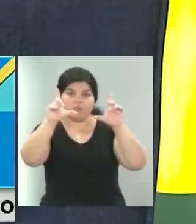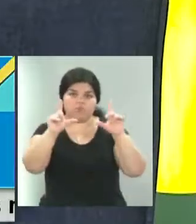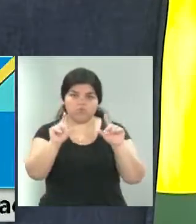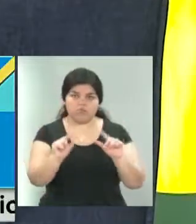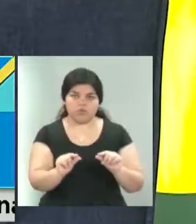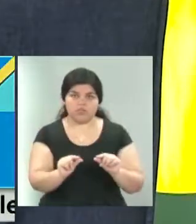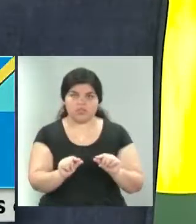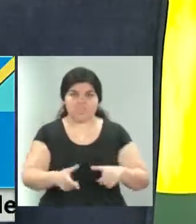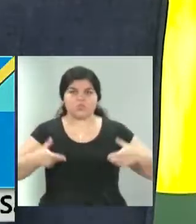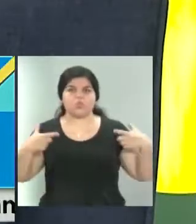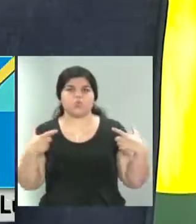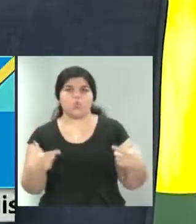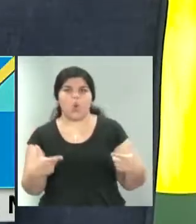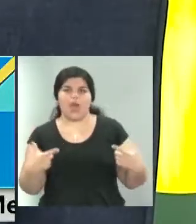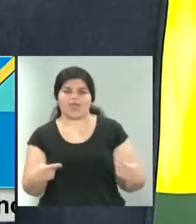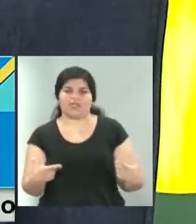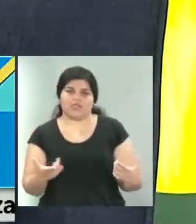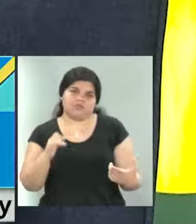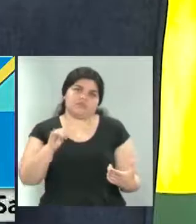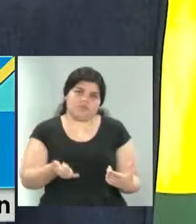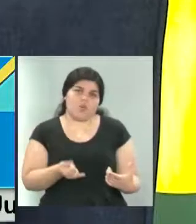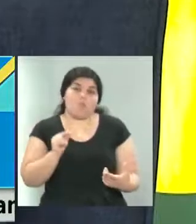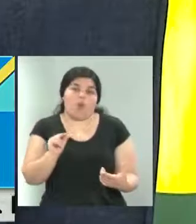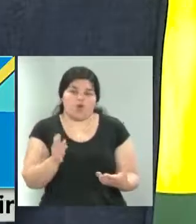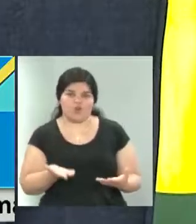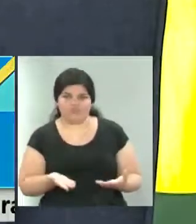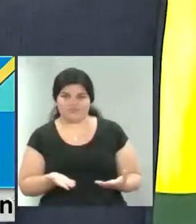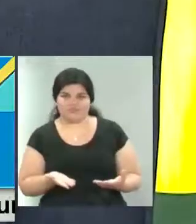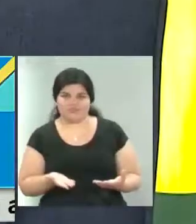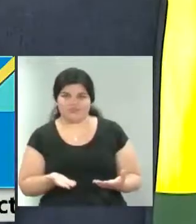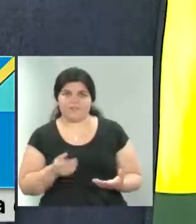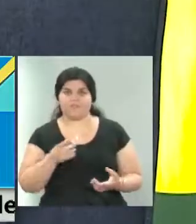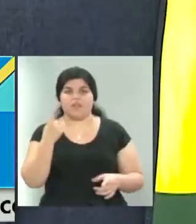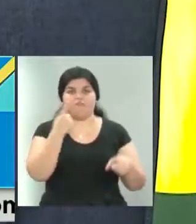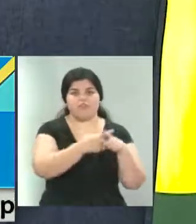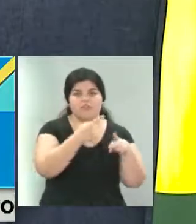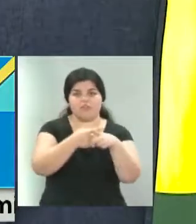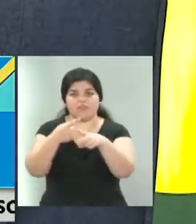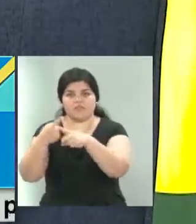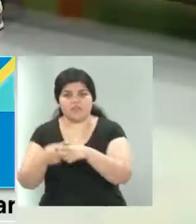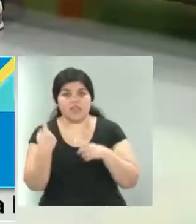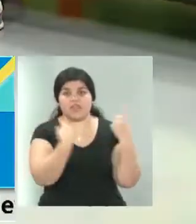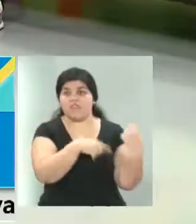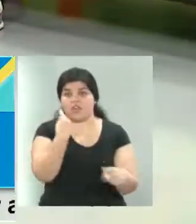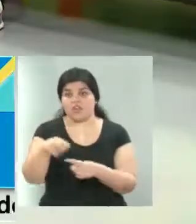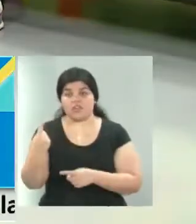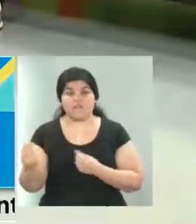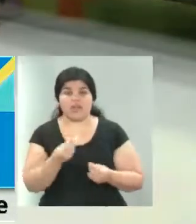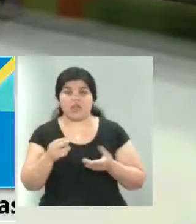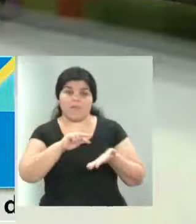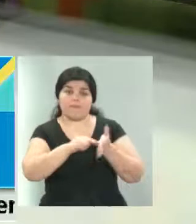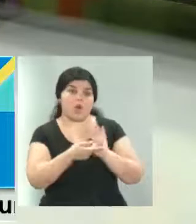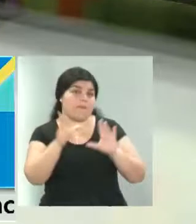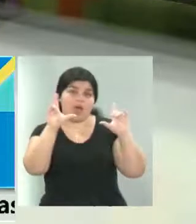sido mínimo. Pero se ha hecho todo en varios eventos para que no haya ningún inconveniente. Bien. ¿Ariel, algo que quieras agregar?